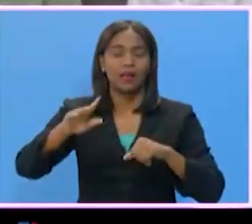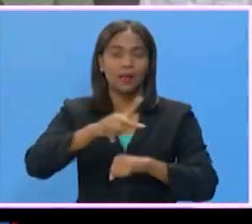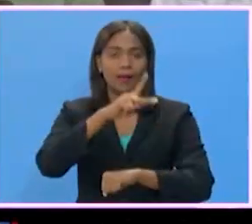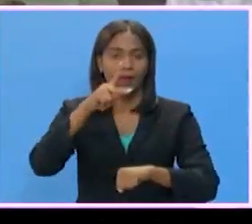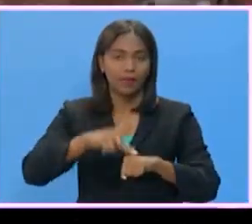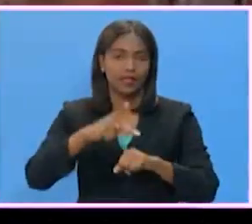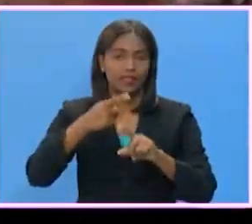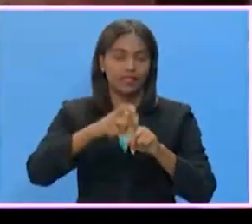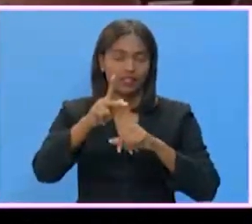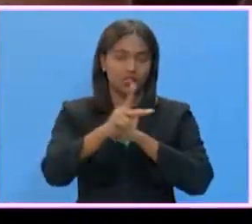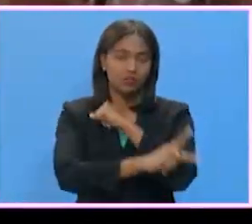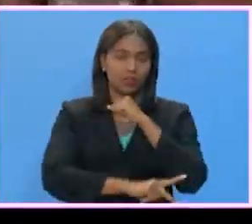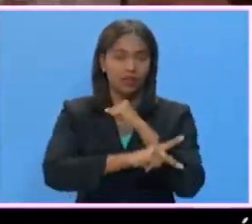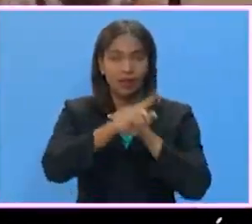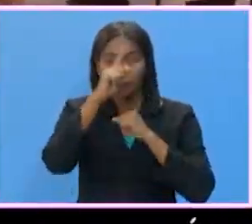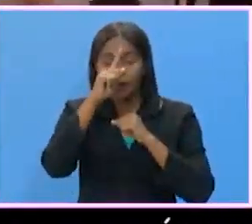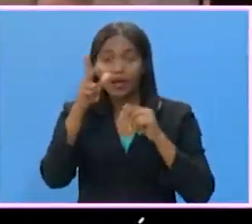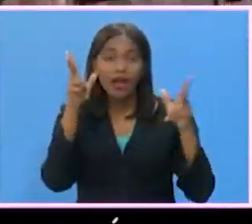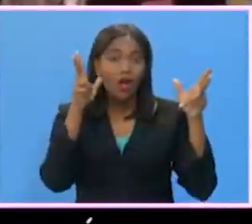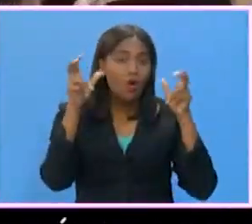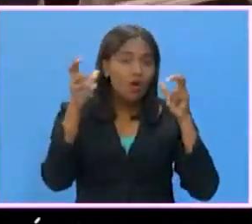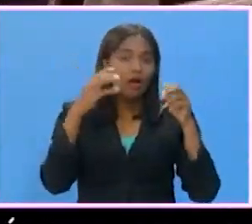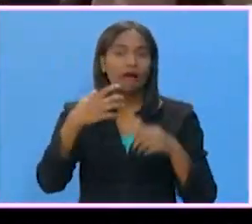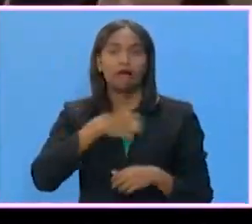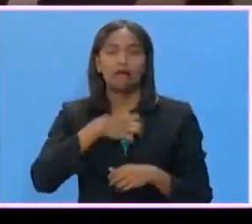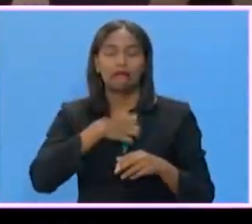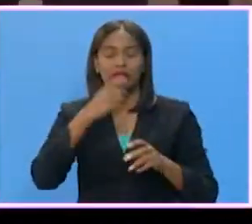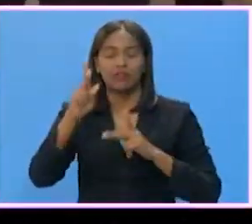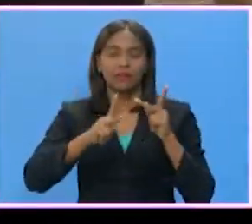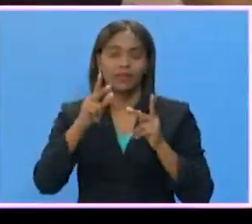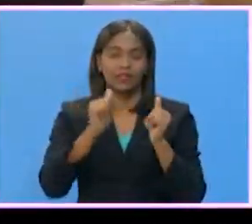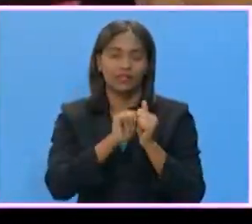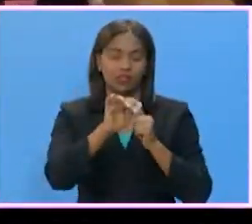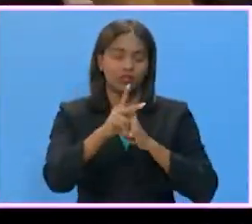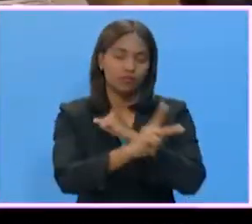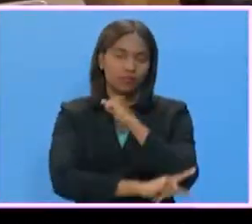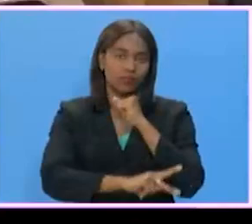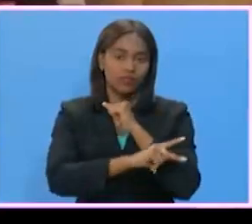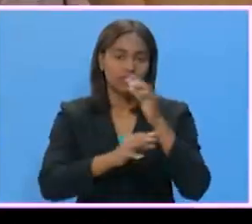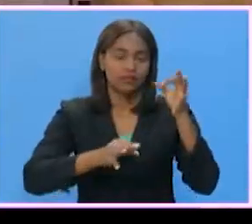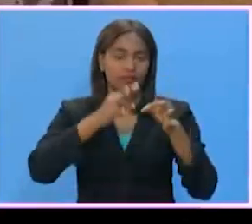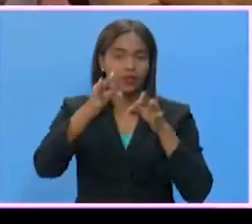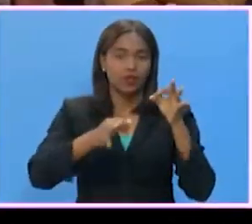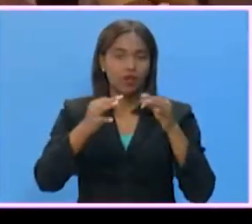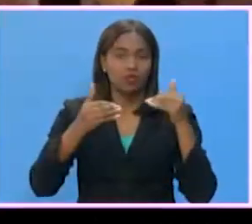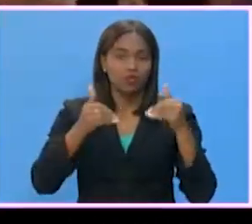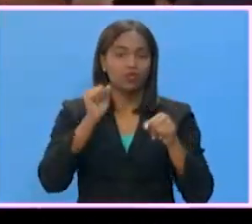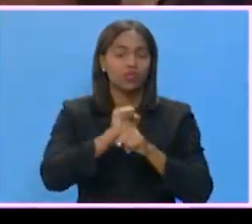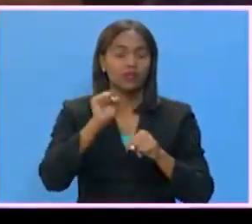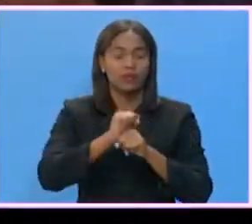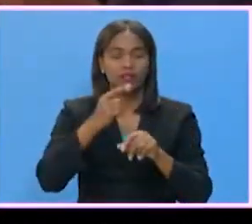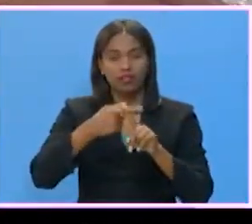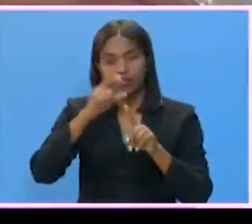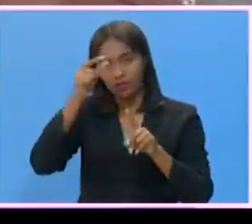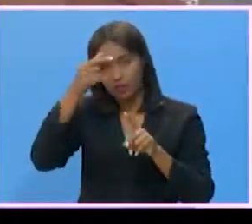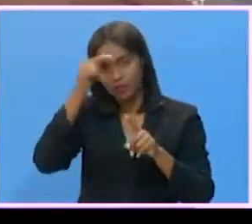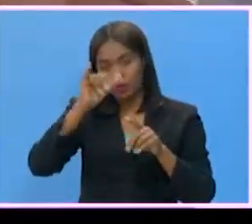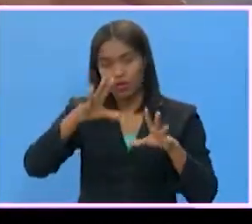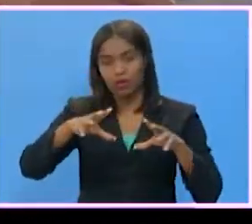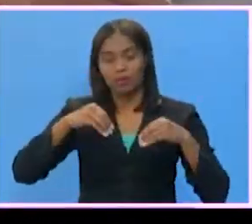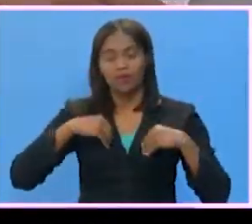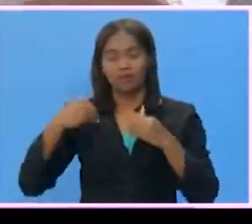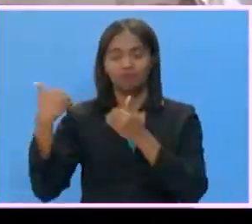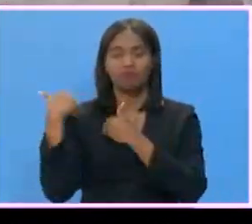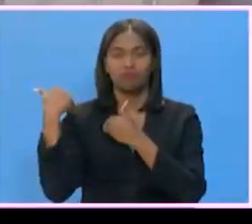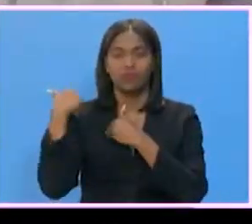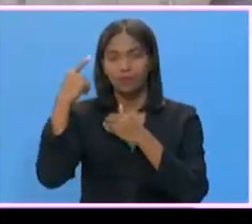del país para escuchar las inquietudes de la gente, del pueblo, explicar las ejecutorias de gobierno y asumir el